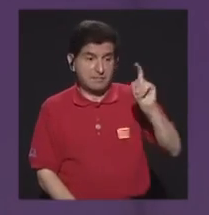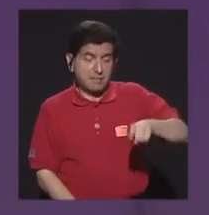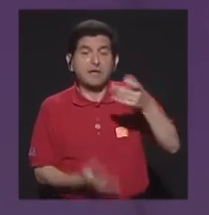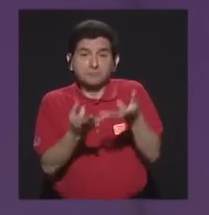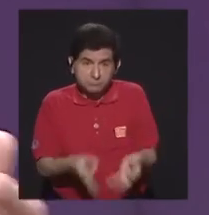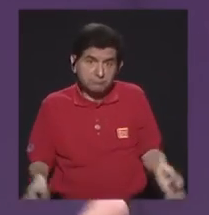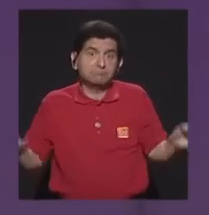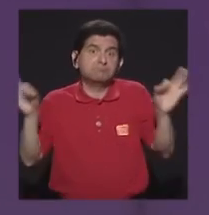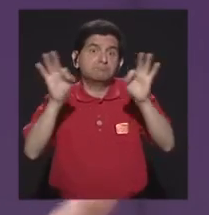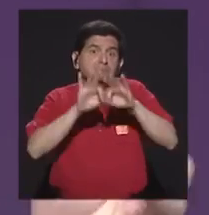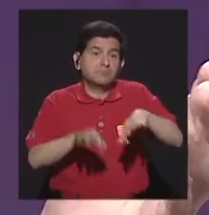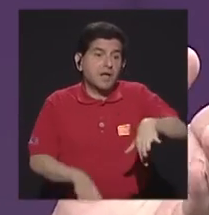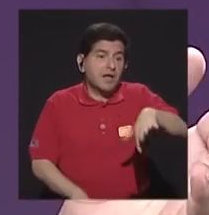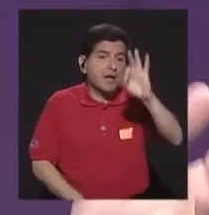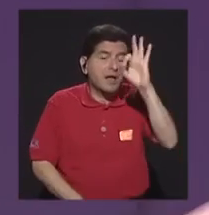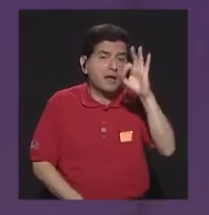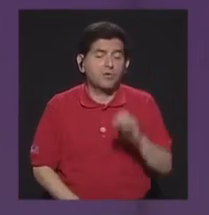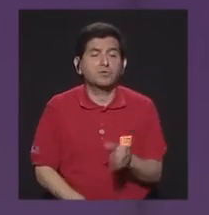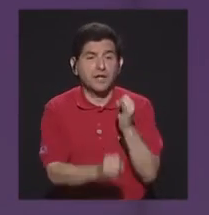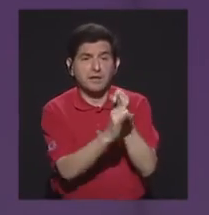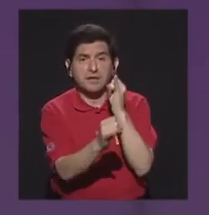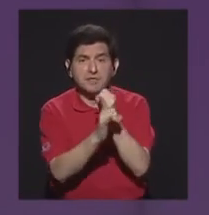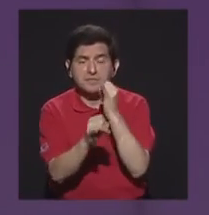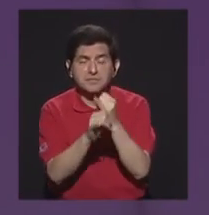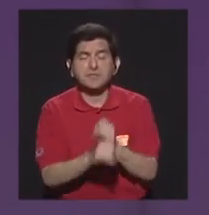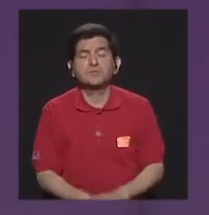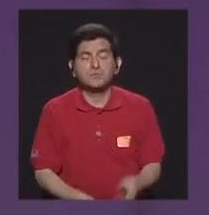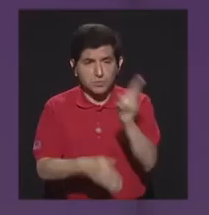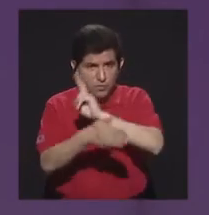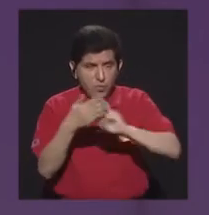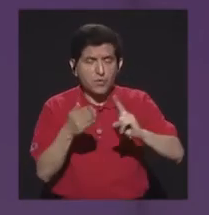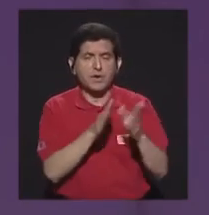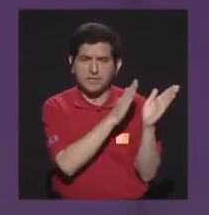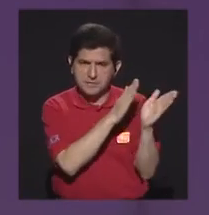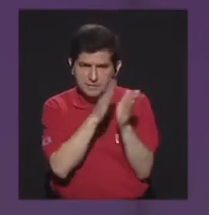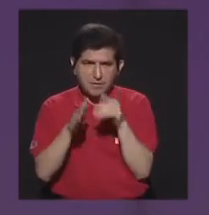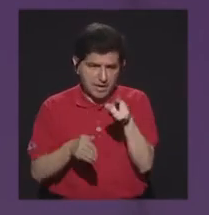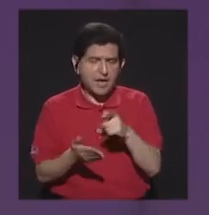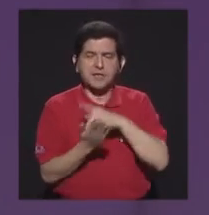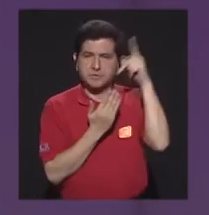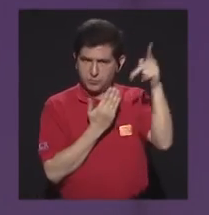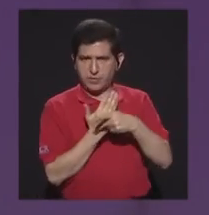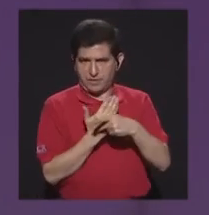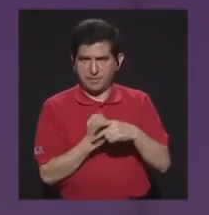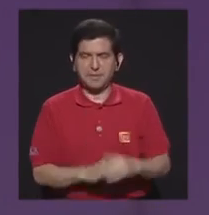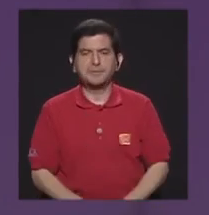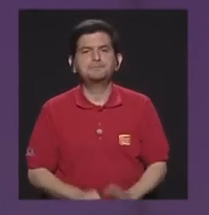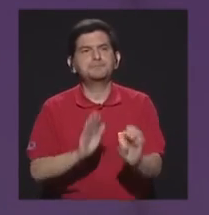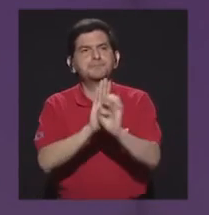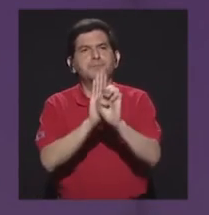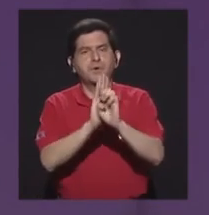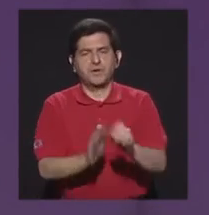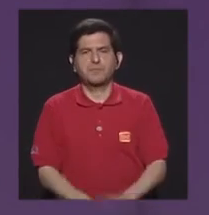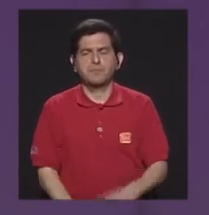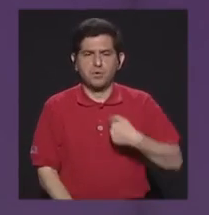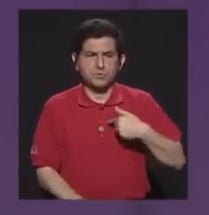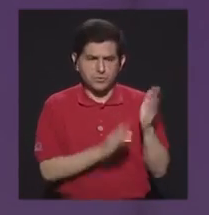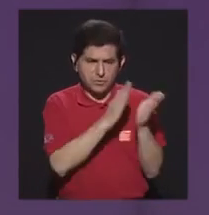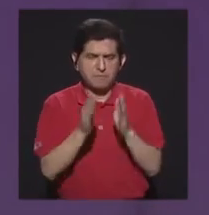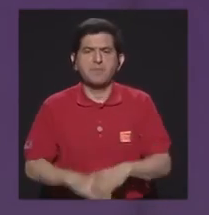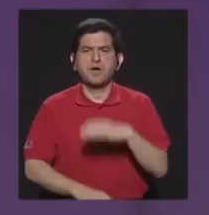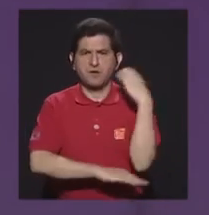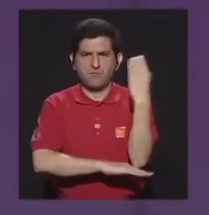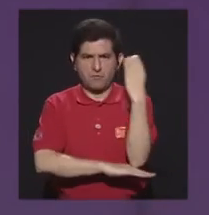importante de encontrar instituciones académicas que nos formen en esos programas. Por ejemplo, bueno, yo me formé en Colombia,